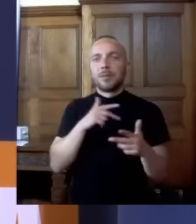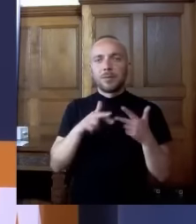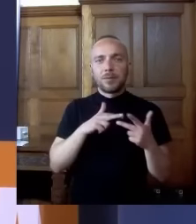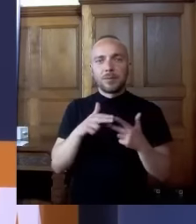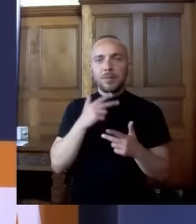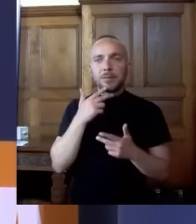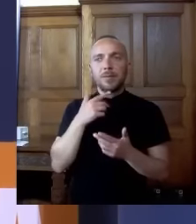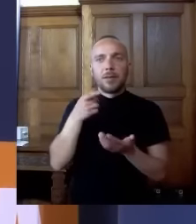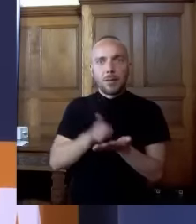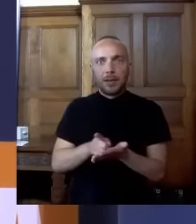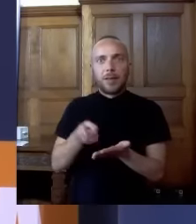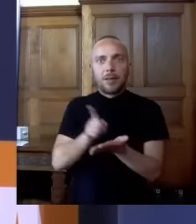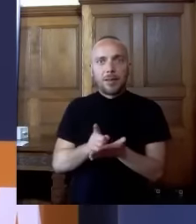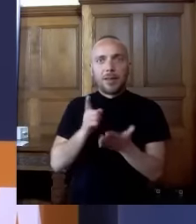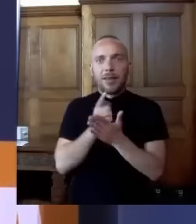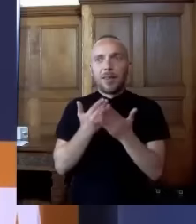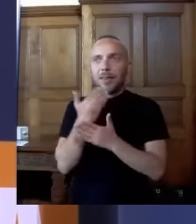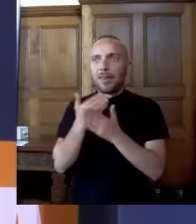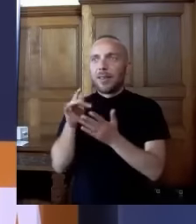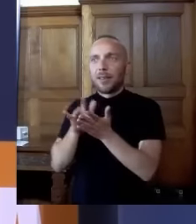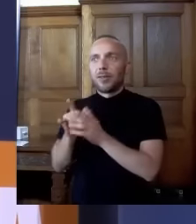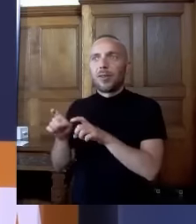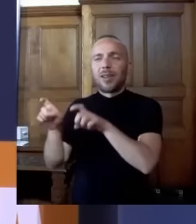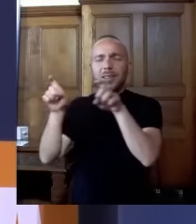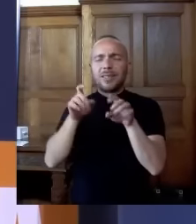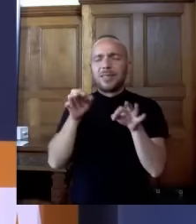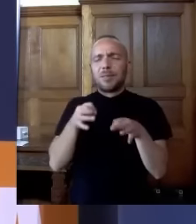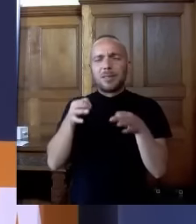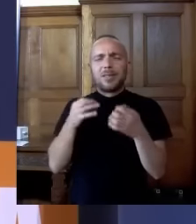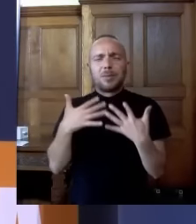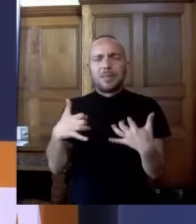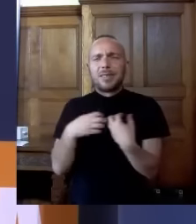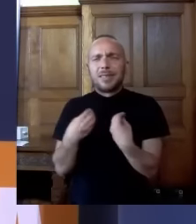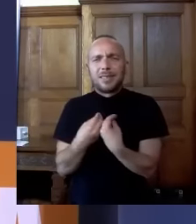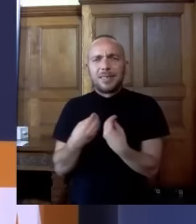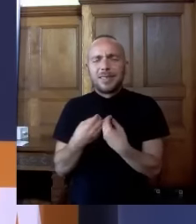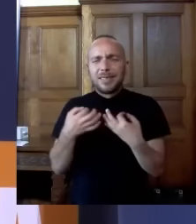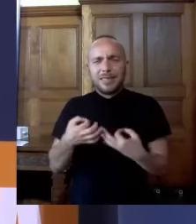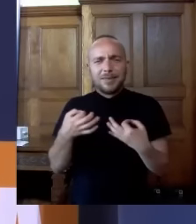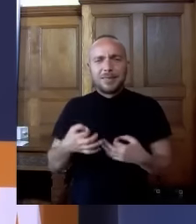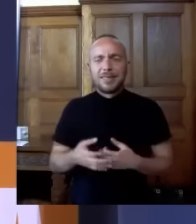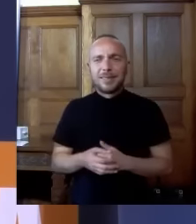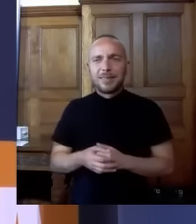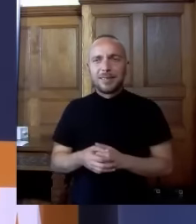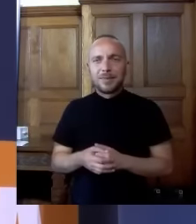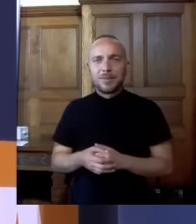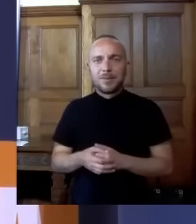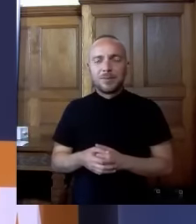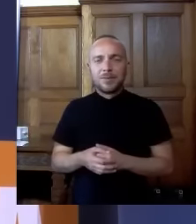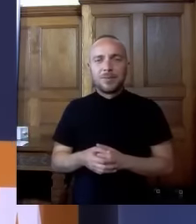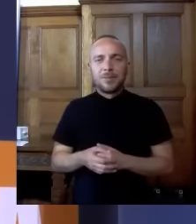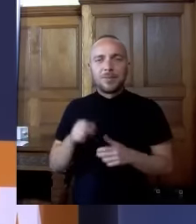bat beste bat beste B daae bat hor esan ikus